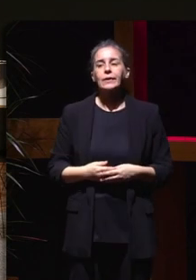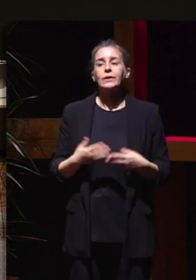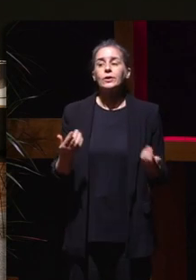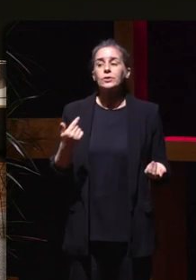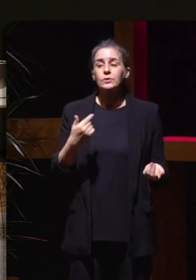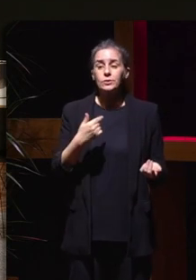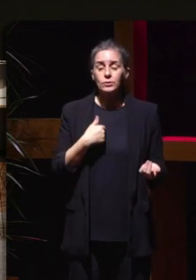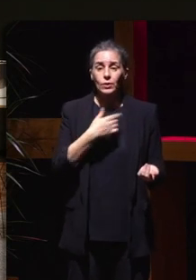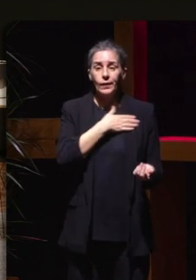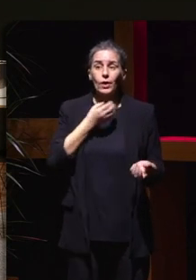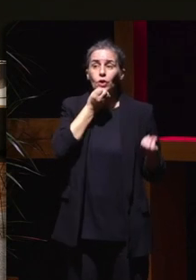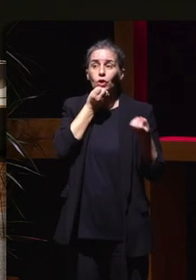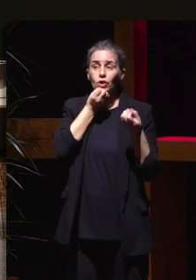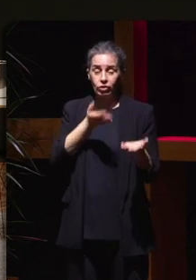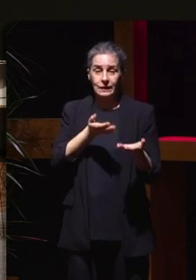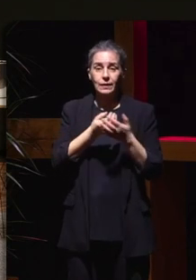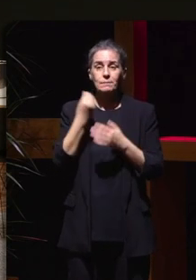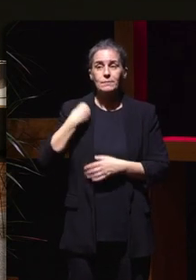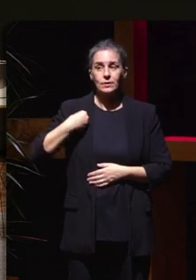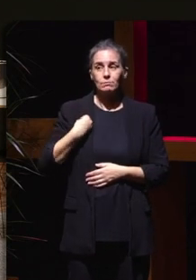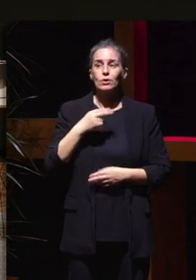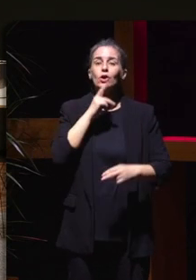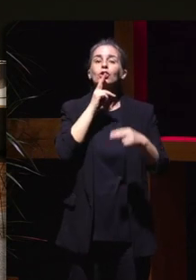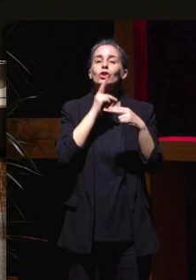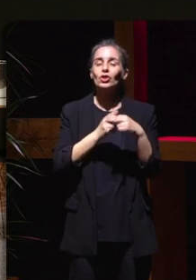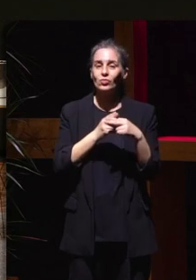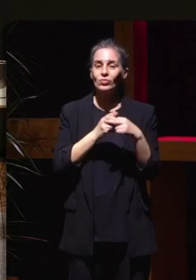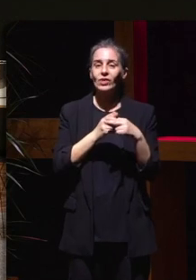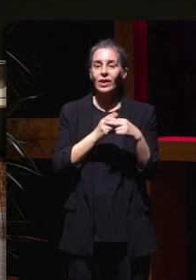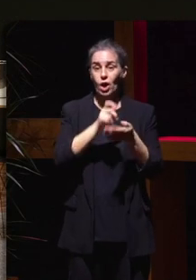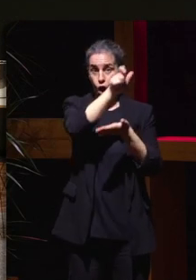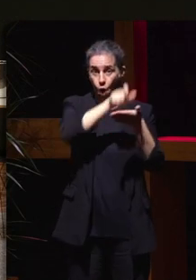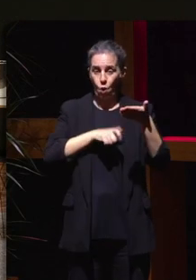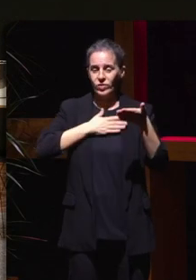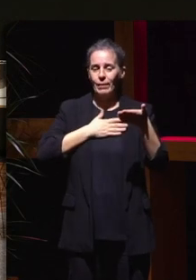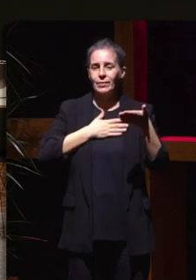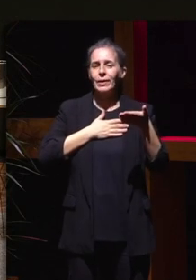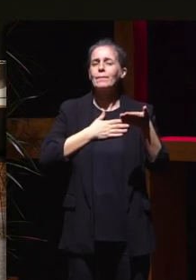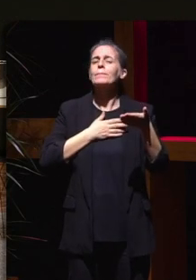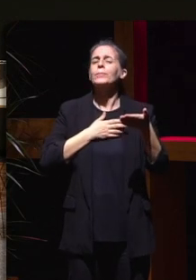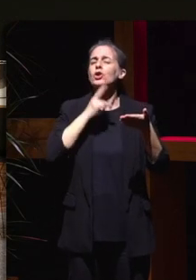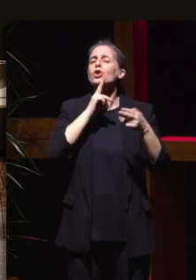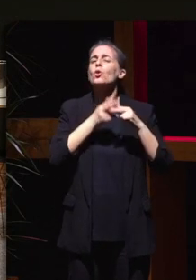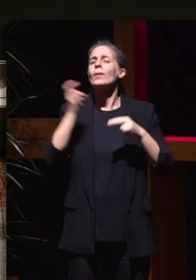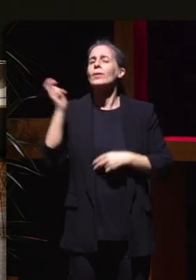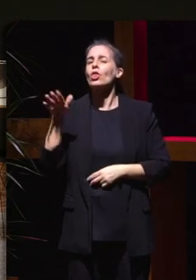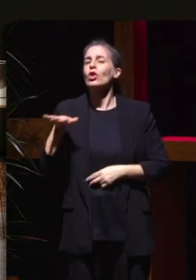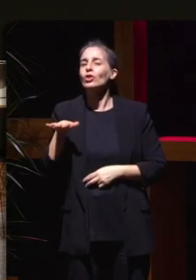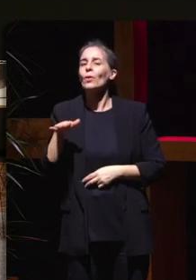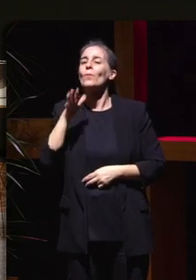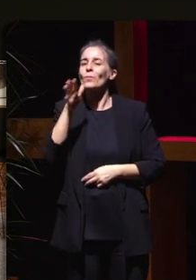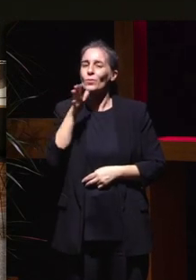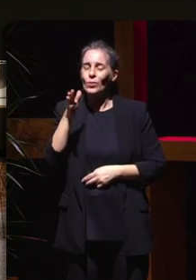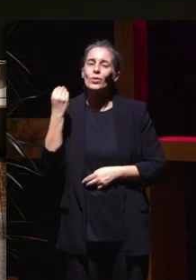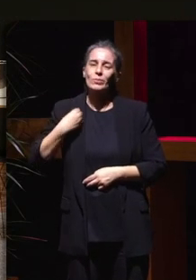de dónde viña o no me de esta columna chamas y lume En referencia a familia de